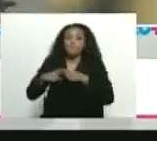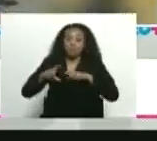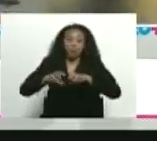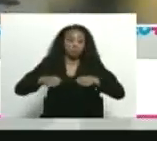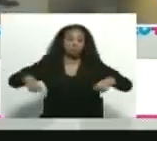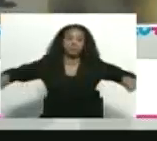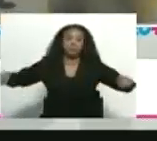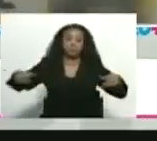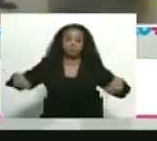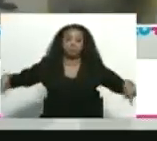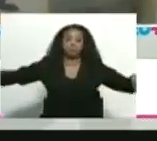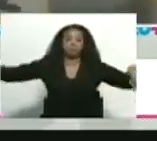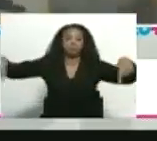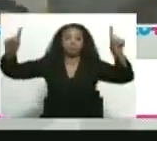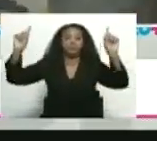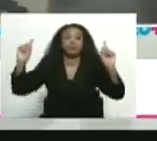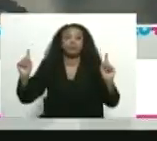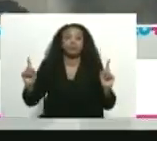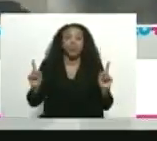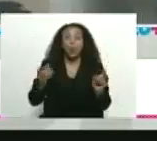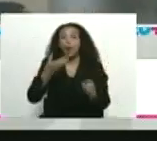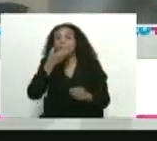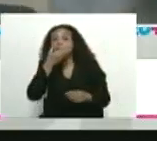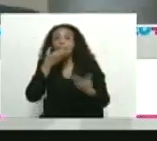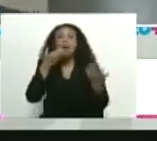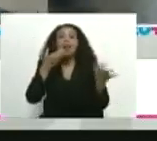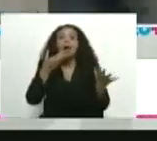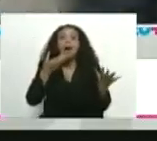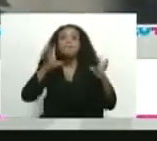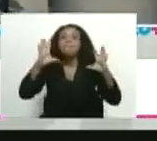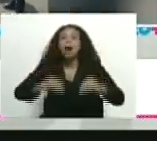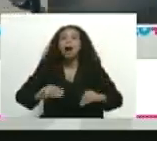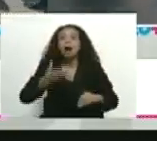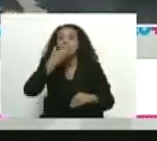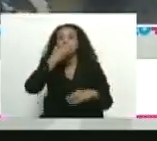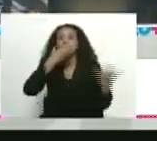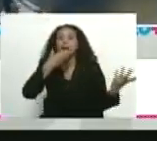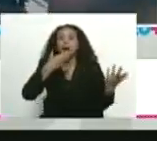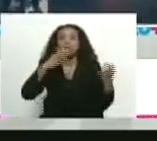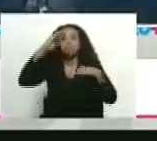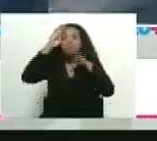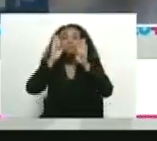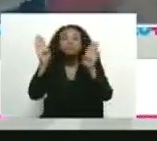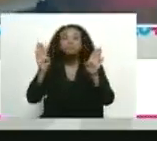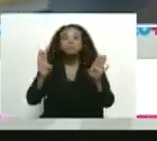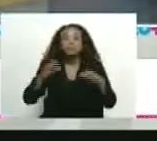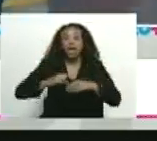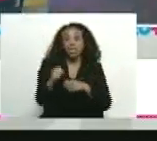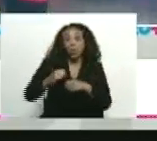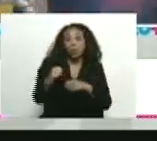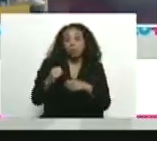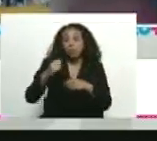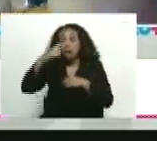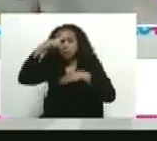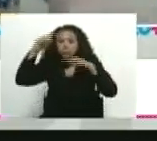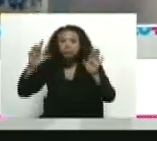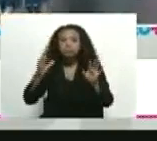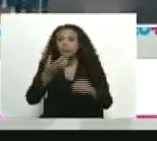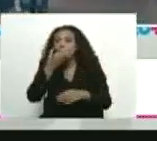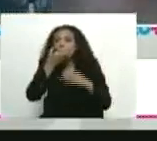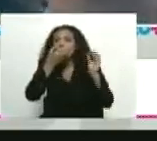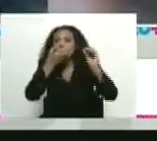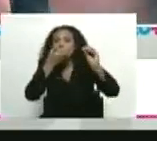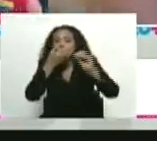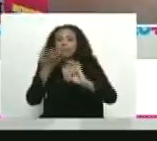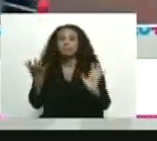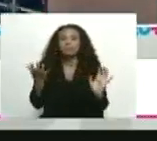¿vale? Y con una radio que tengo, mira, el carro se apagó. Atención, el carro se apagó.